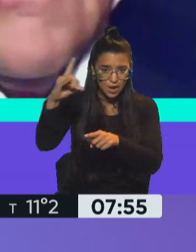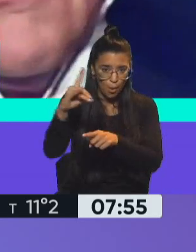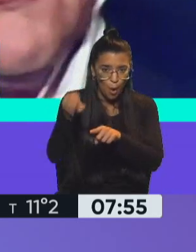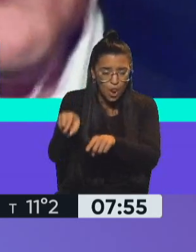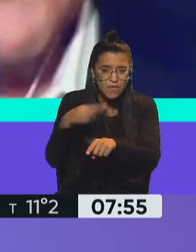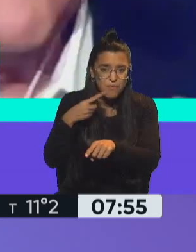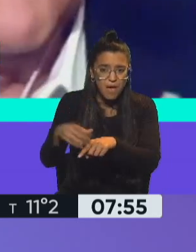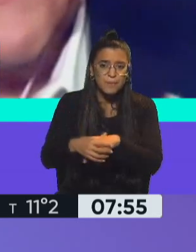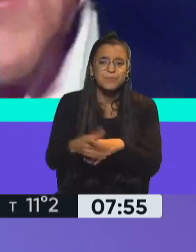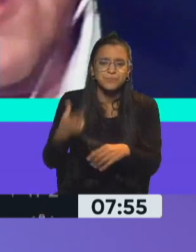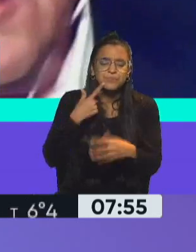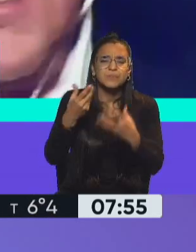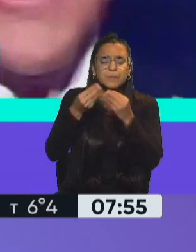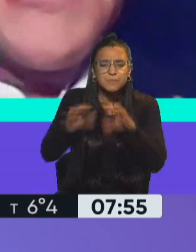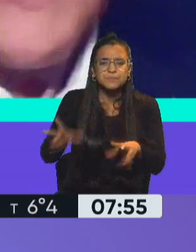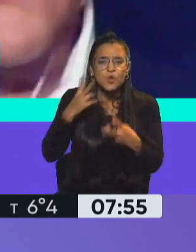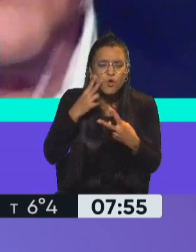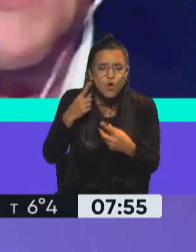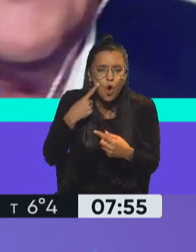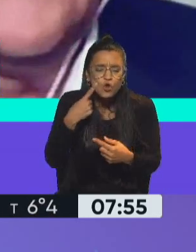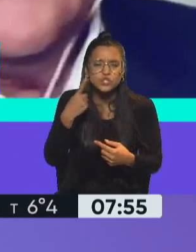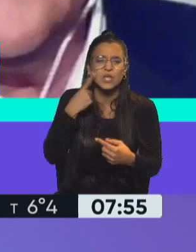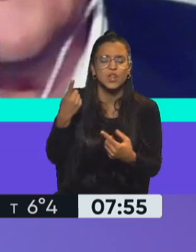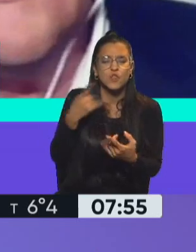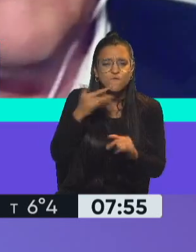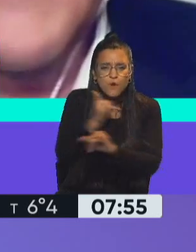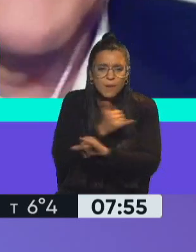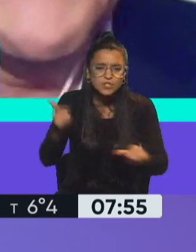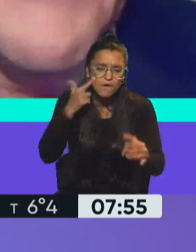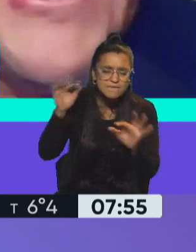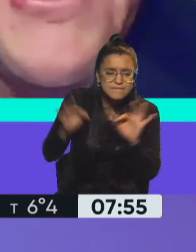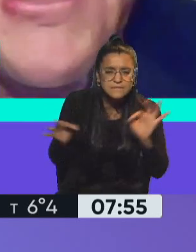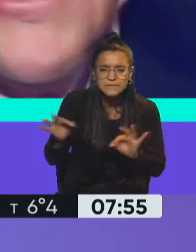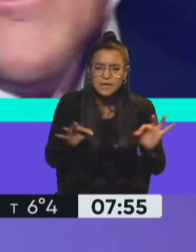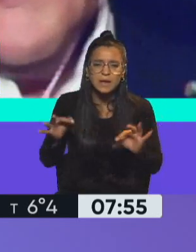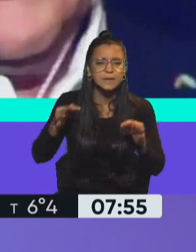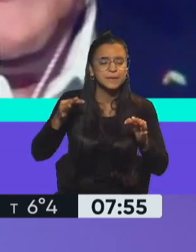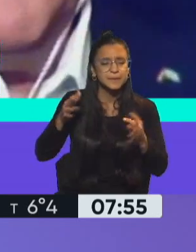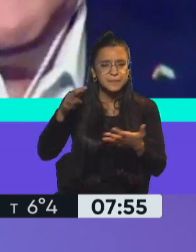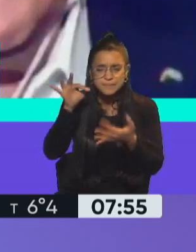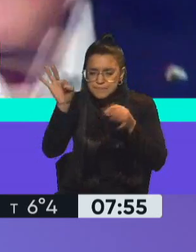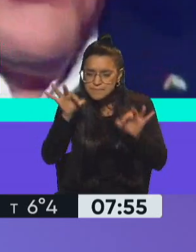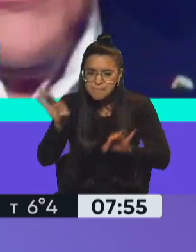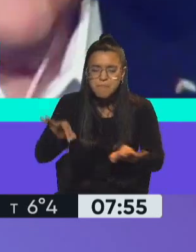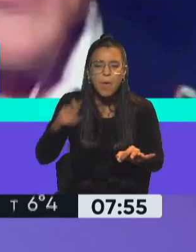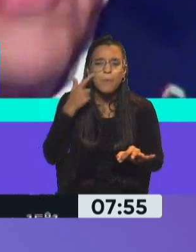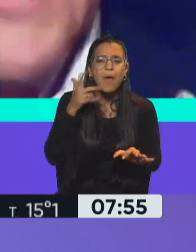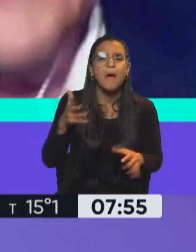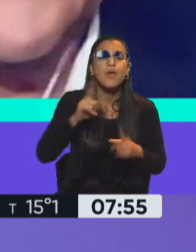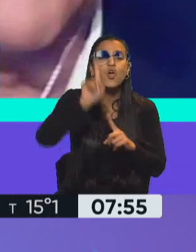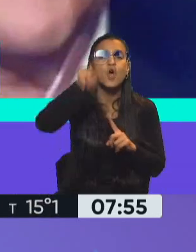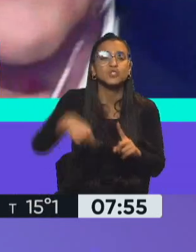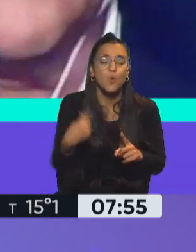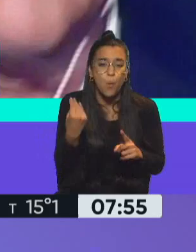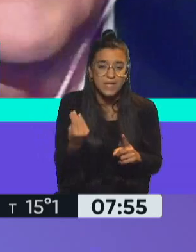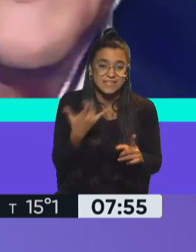empezaban conociendo la información y analizándola más detenidamente y midiendo las consecuencias que